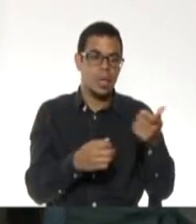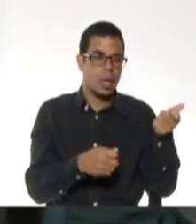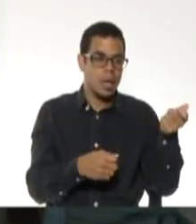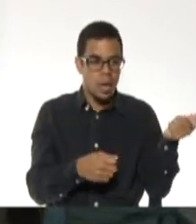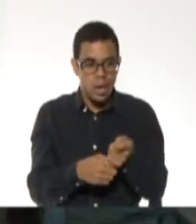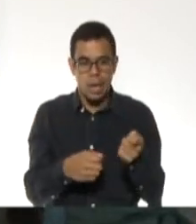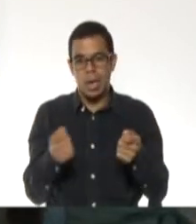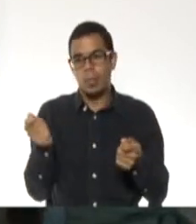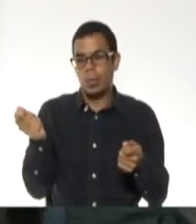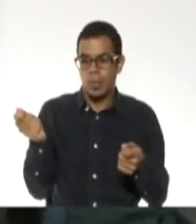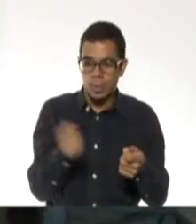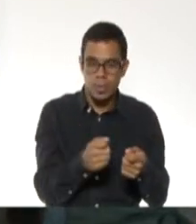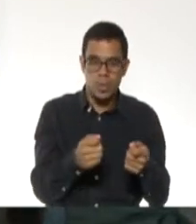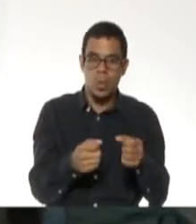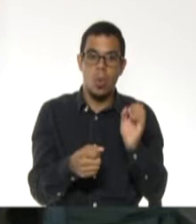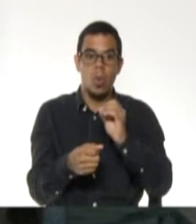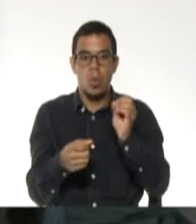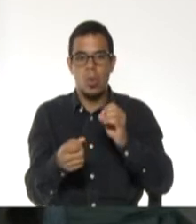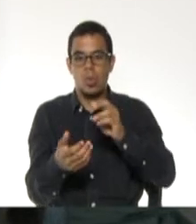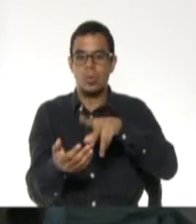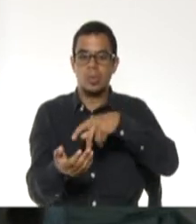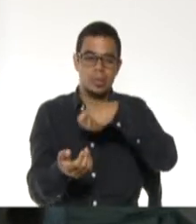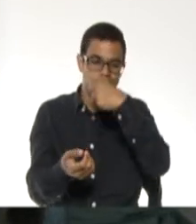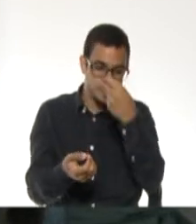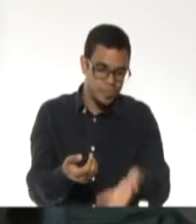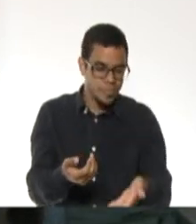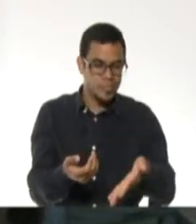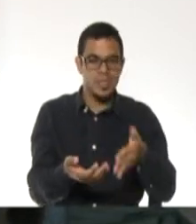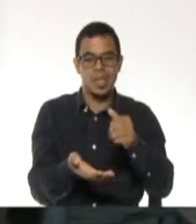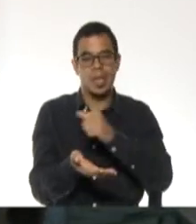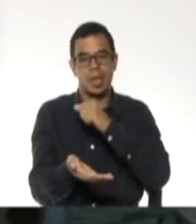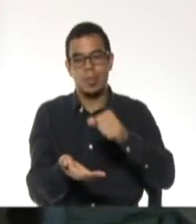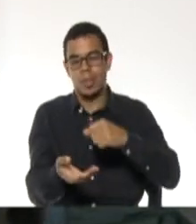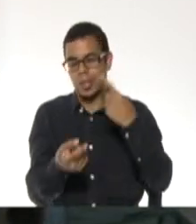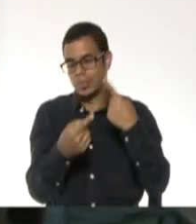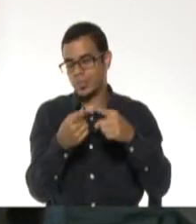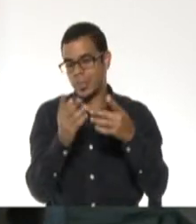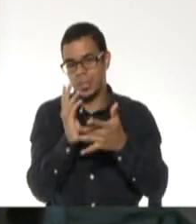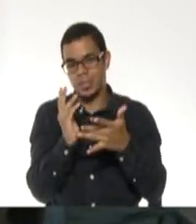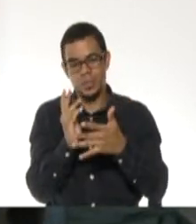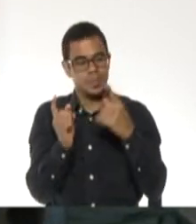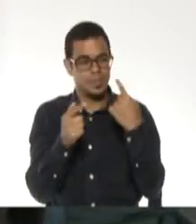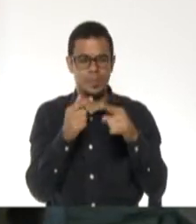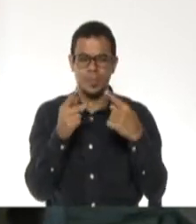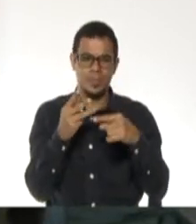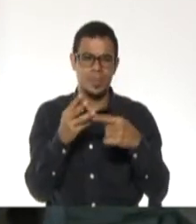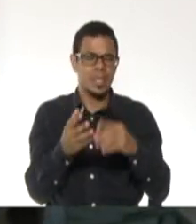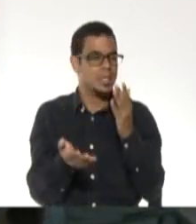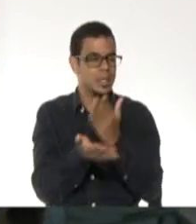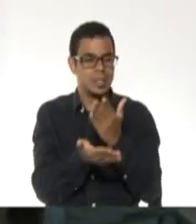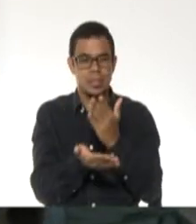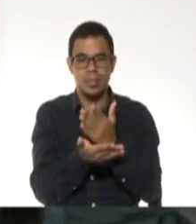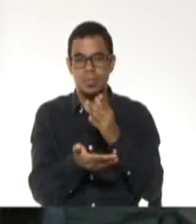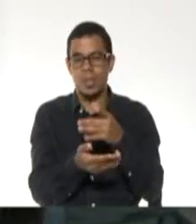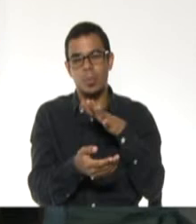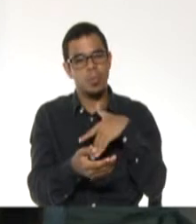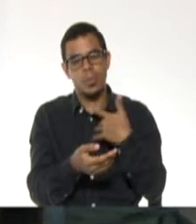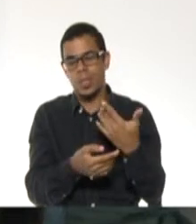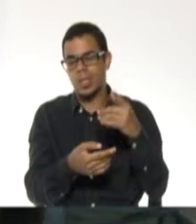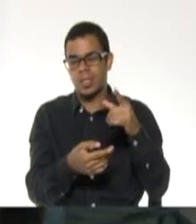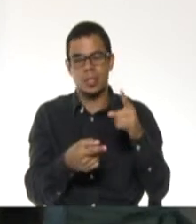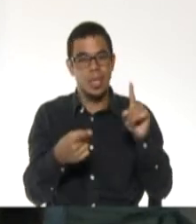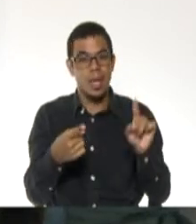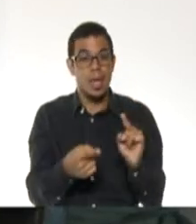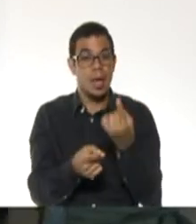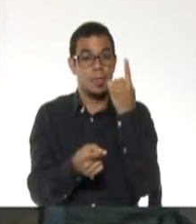alamos, o se nos cae la plancha, pero siempre en los extremos aparece esta falla. Y muchas veces tú mandas a arreglar